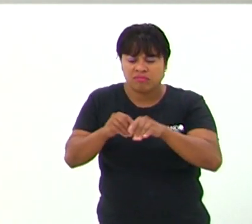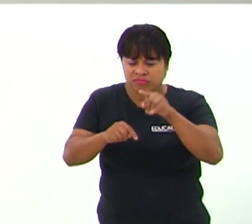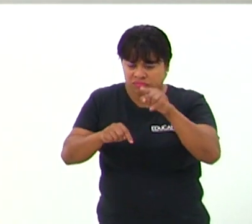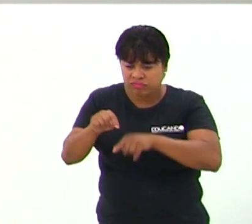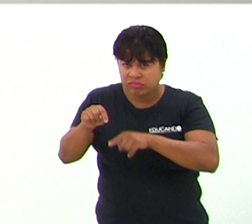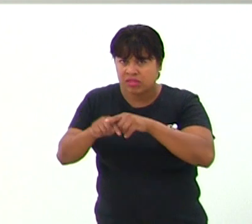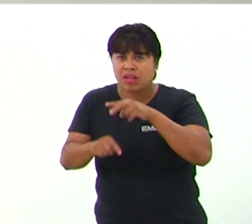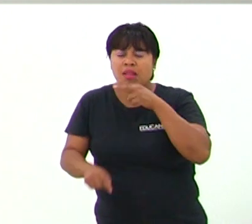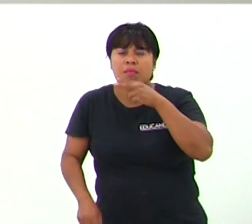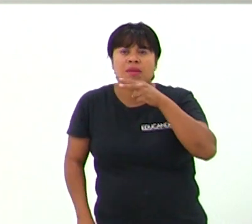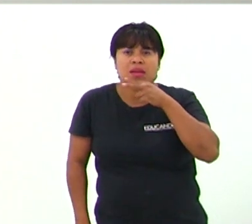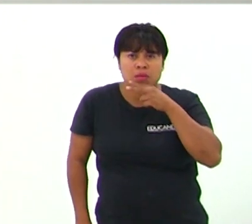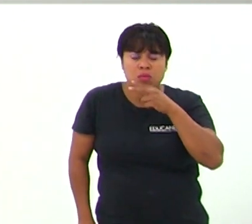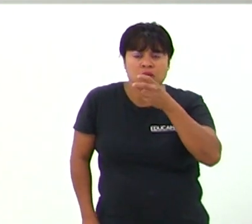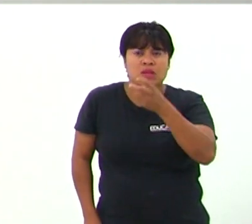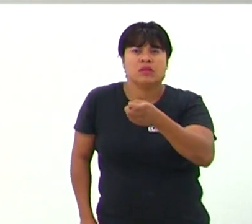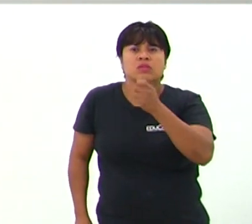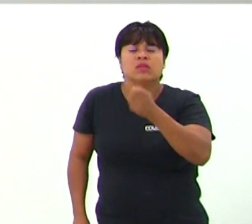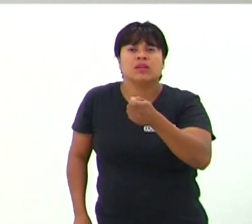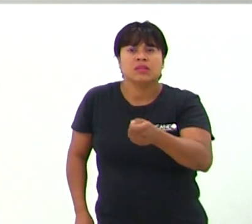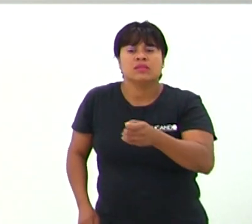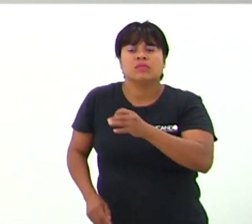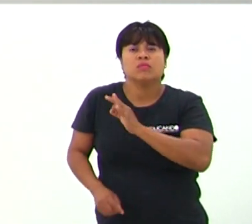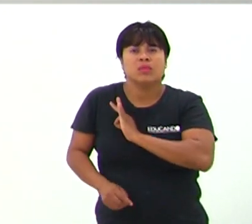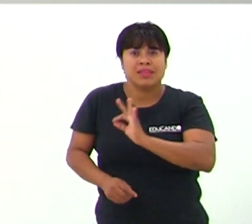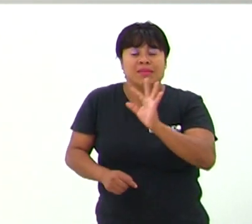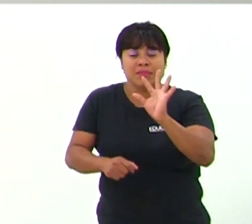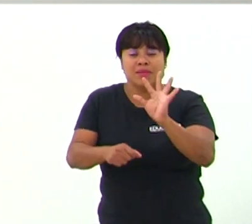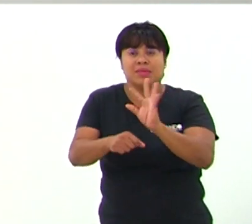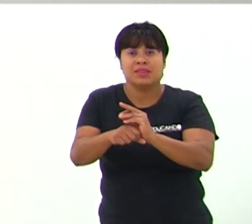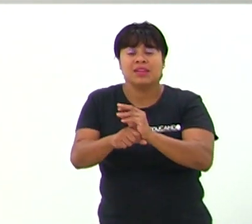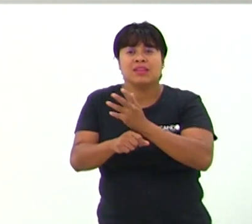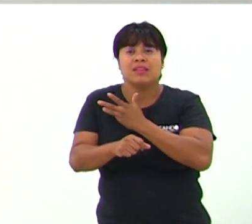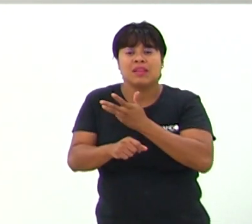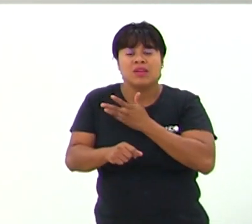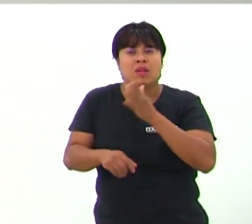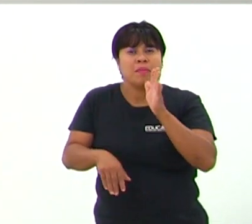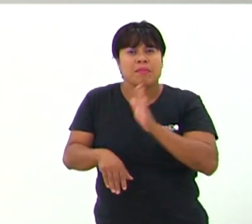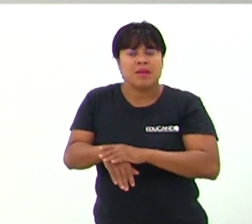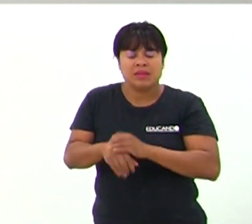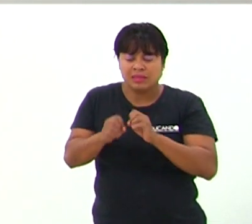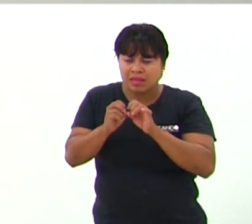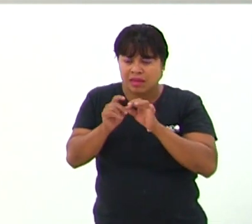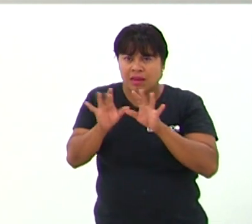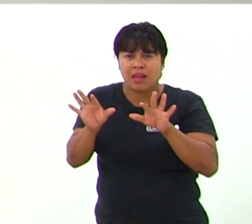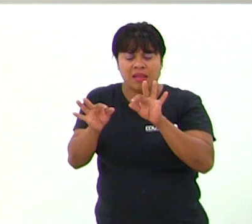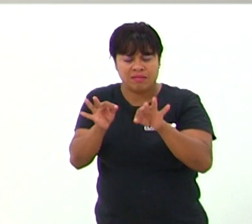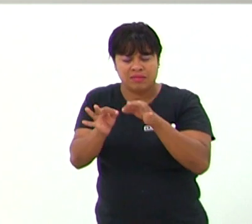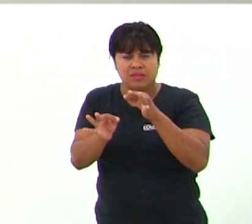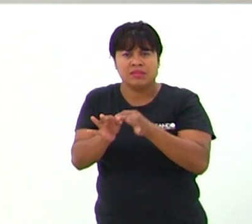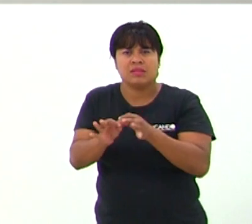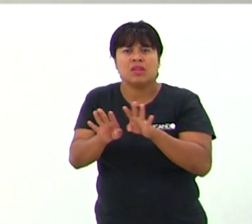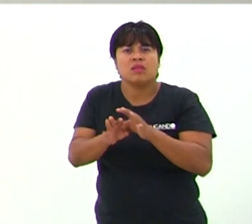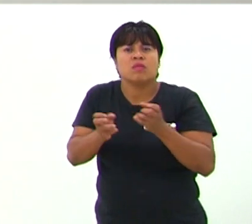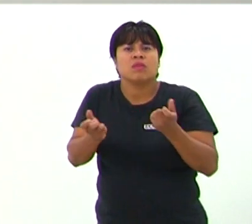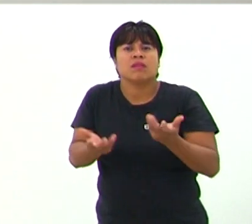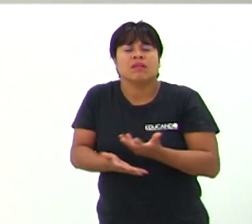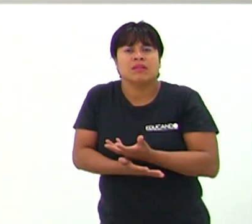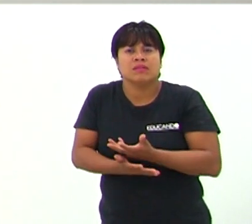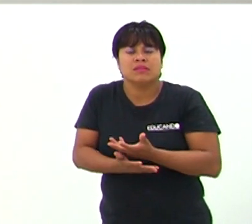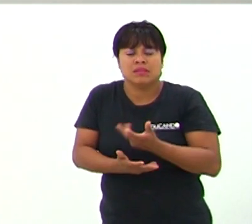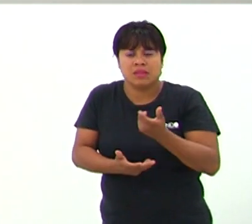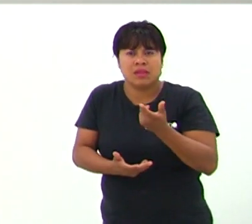modificación al verbo, la cual permite tener de forma más clara y precisa la acción que